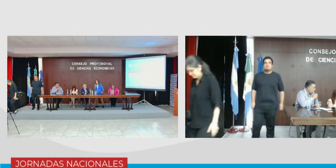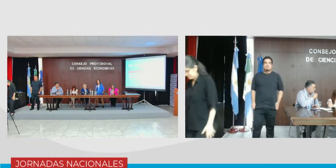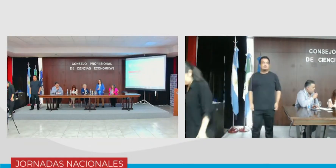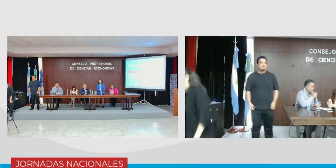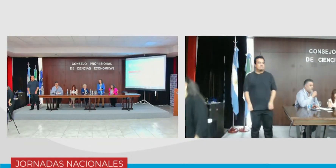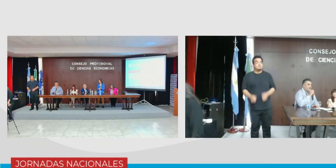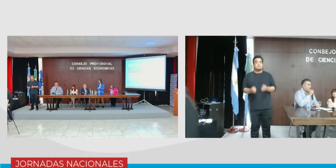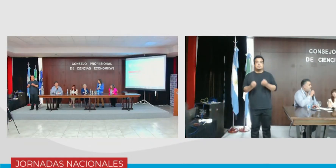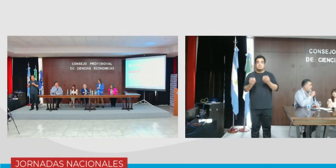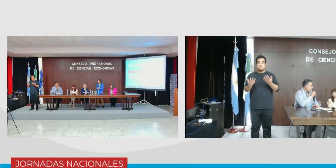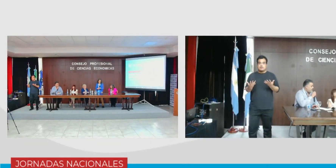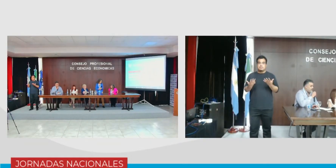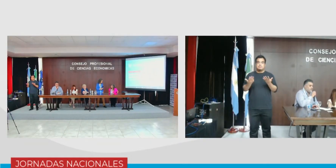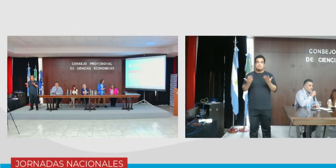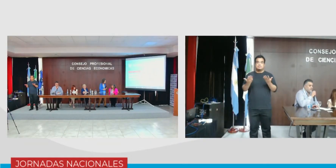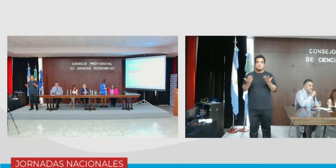Bueno,